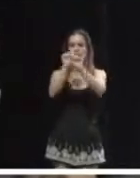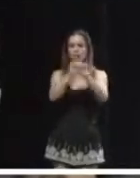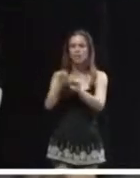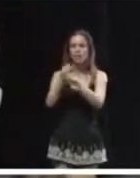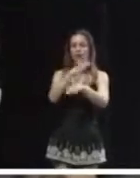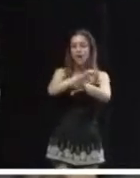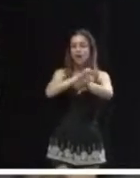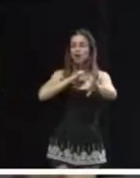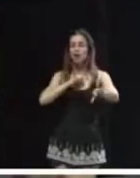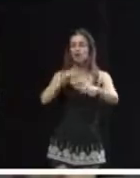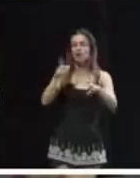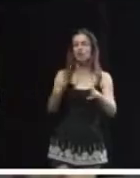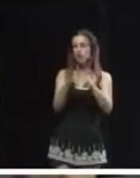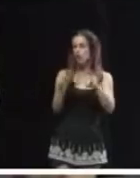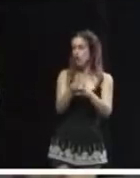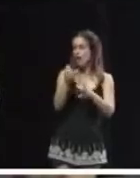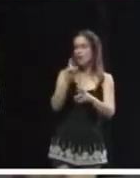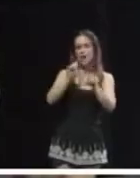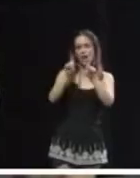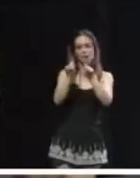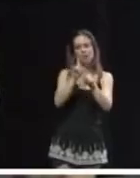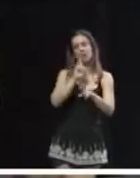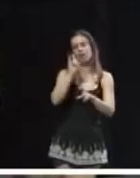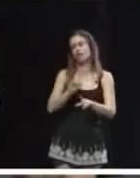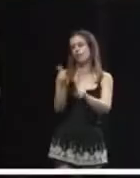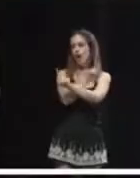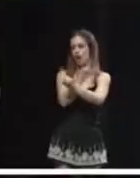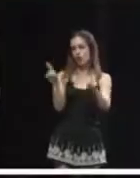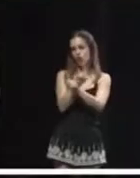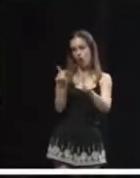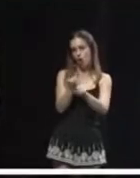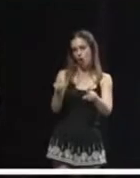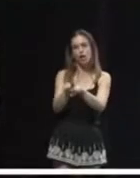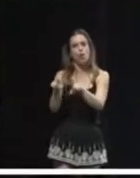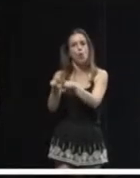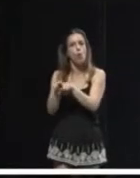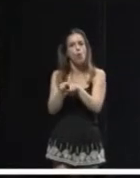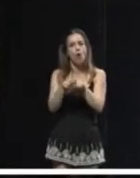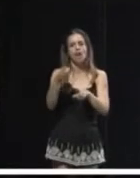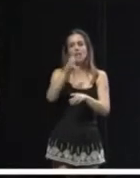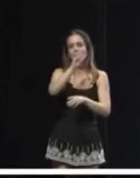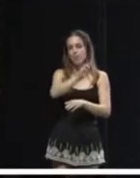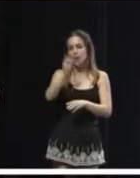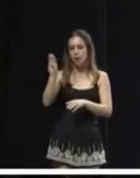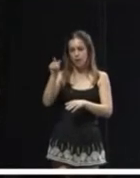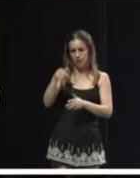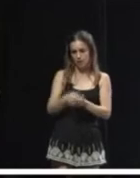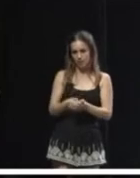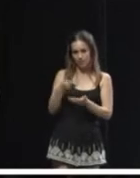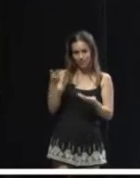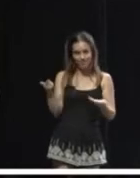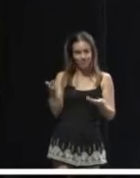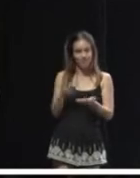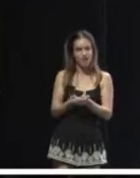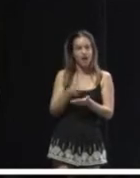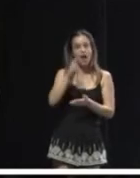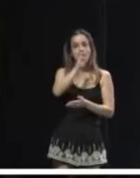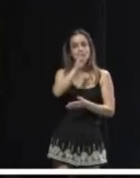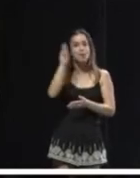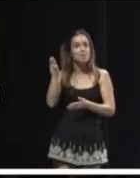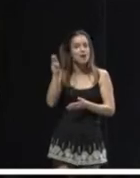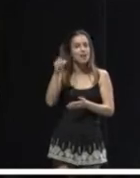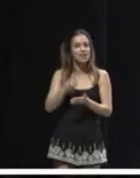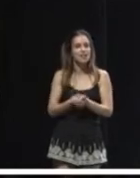social y no a las eléctricas, como hace el Partido Popular. El Partido Popular ya sabemos a quién defiende. El Partido